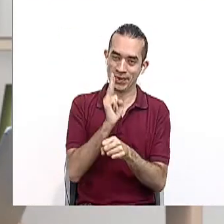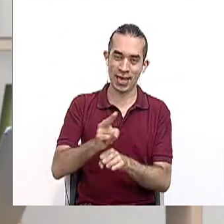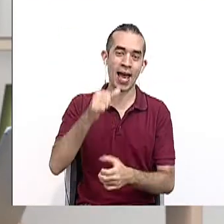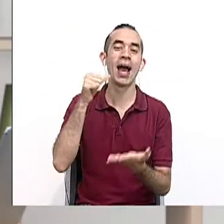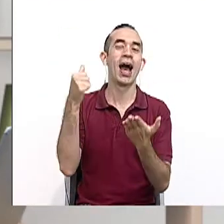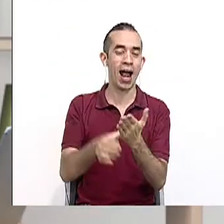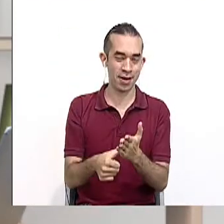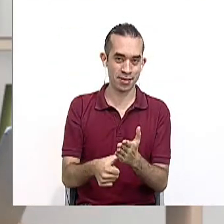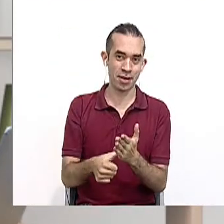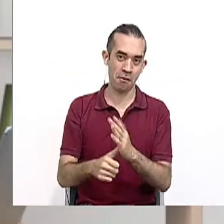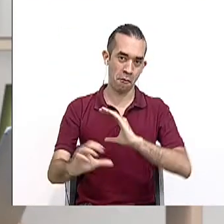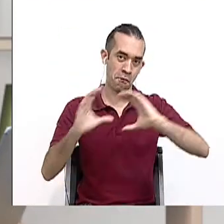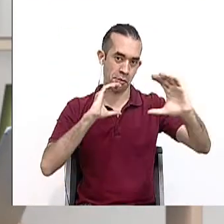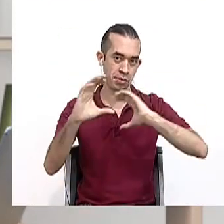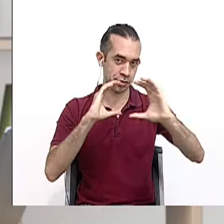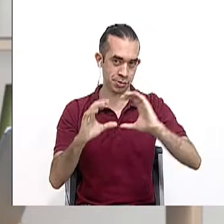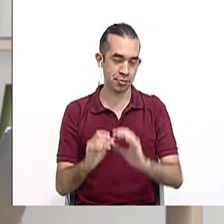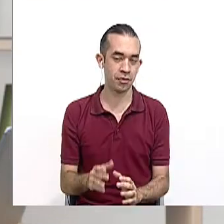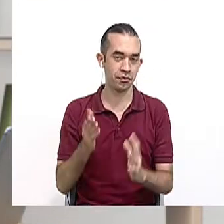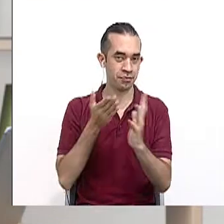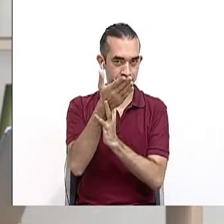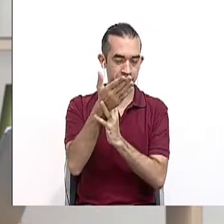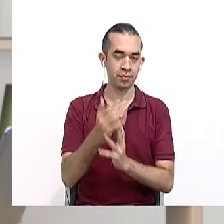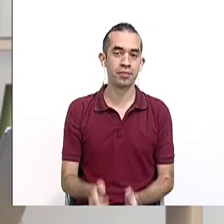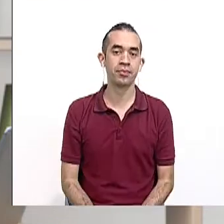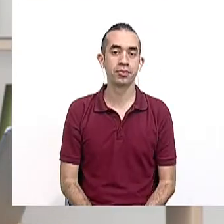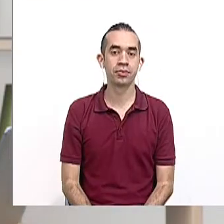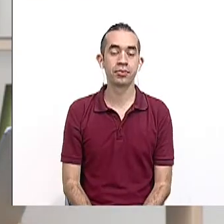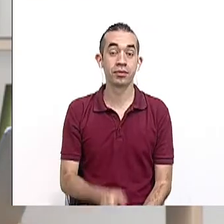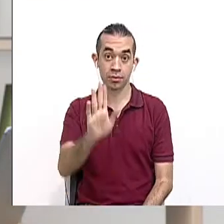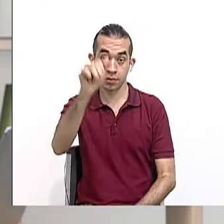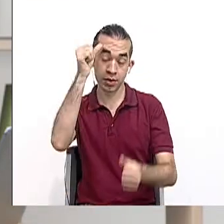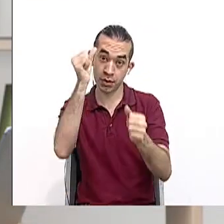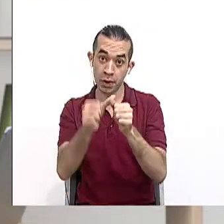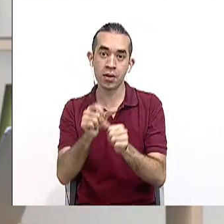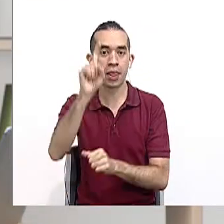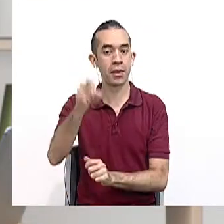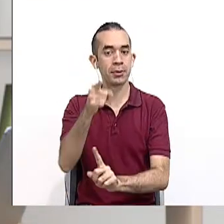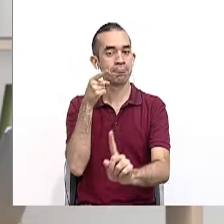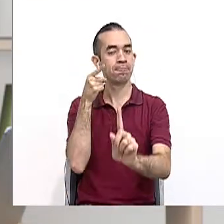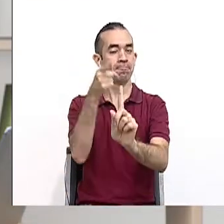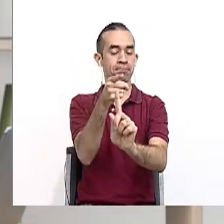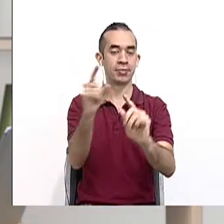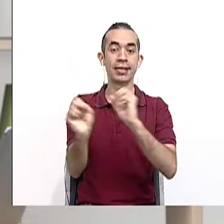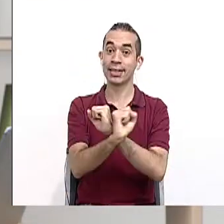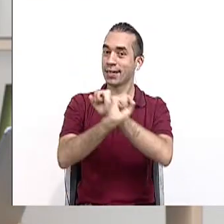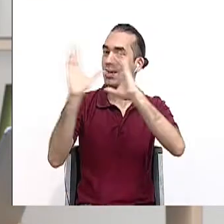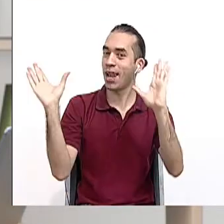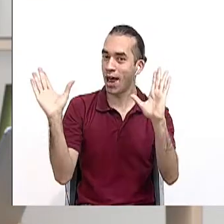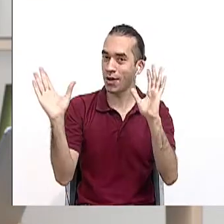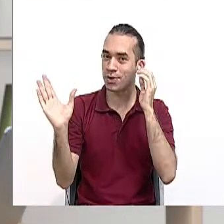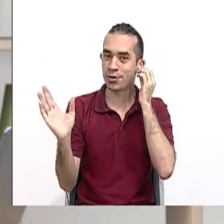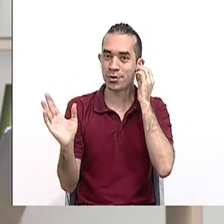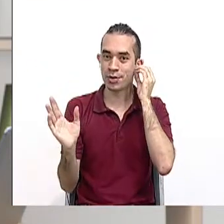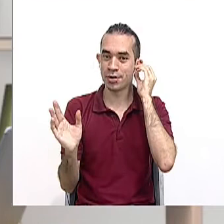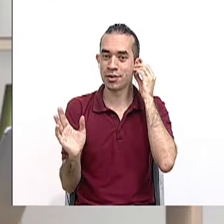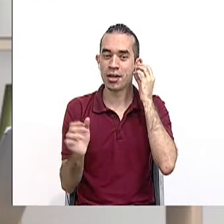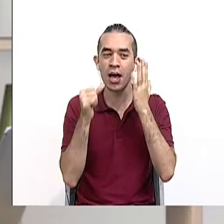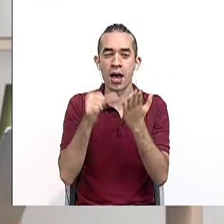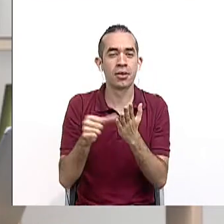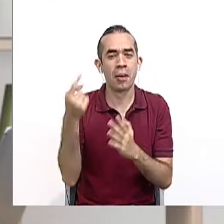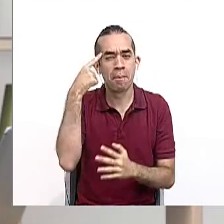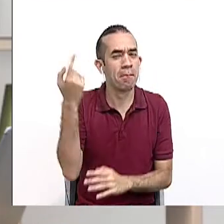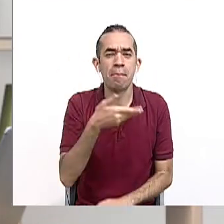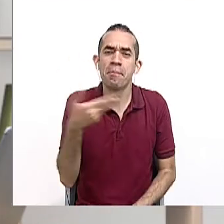comunicación. ¿Y qué recordaron? Debemos ser muy objetivos, tener muy claro cuál es el propósito de mi